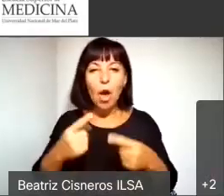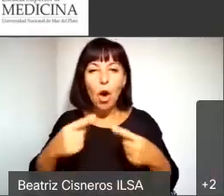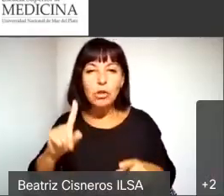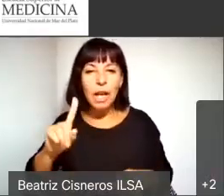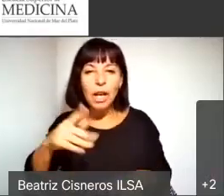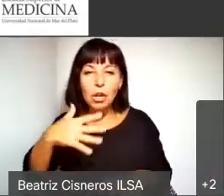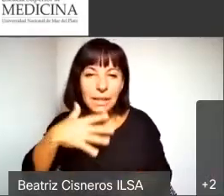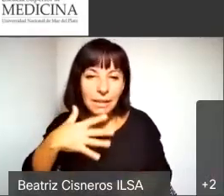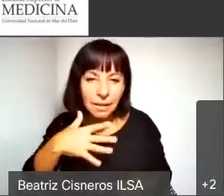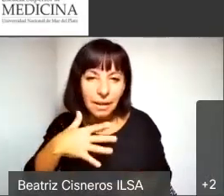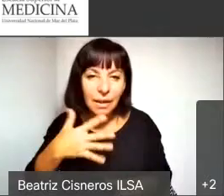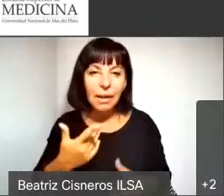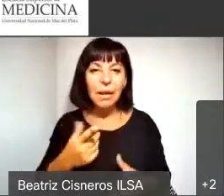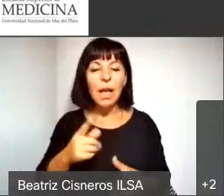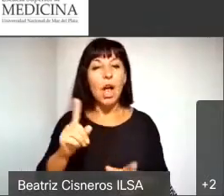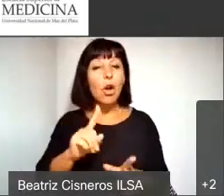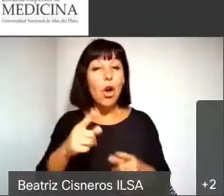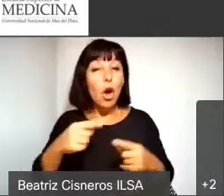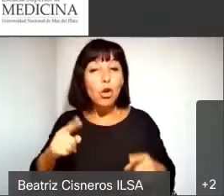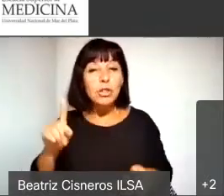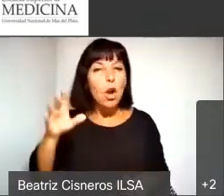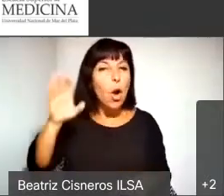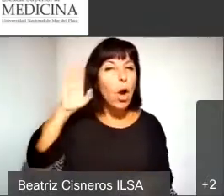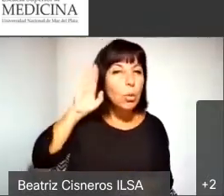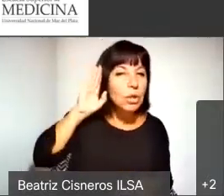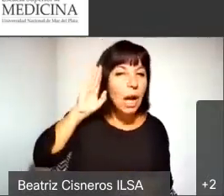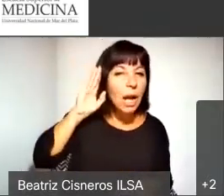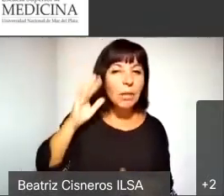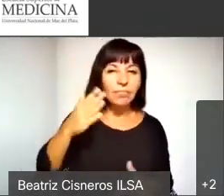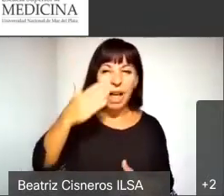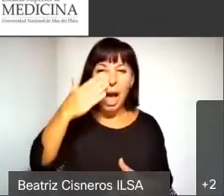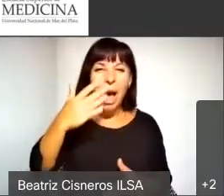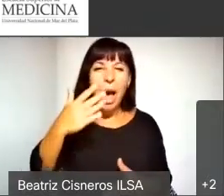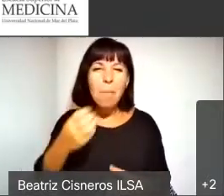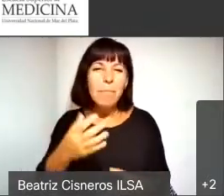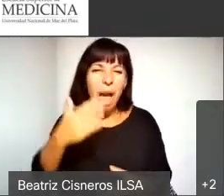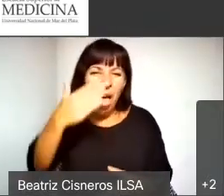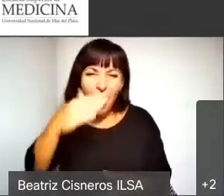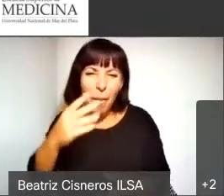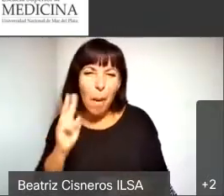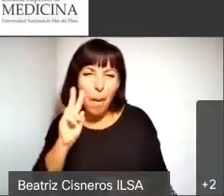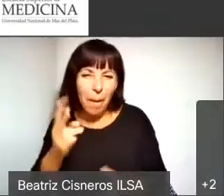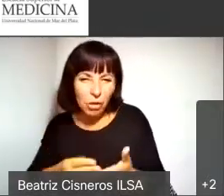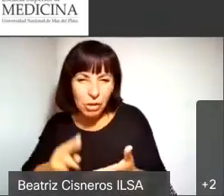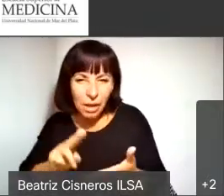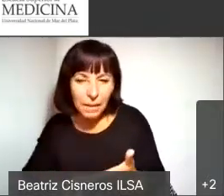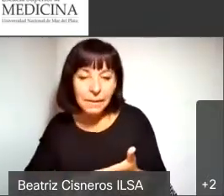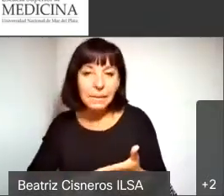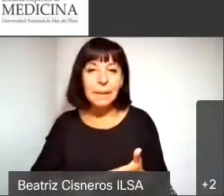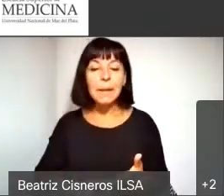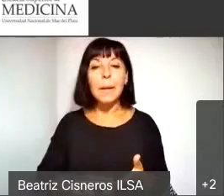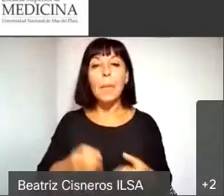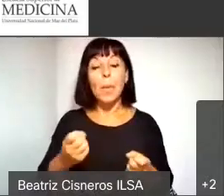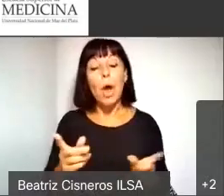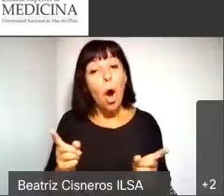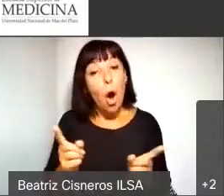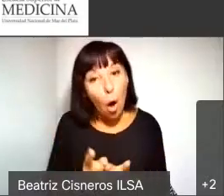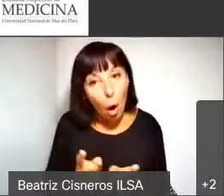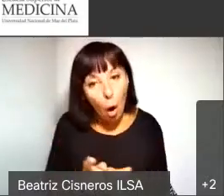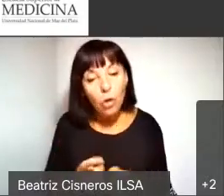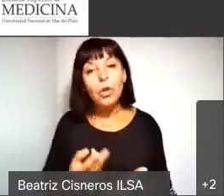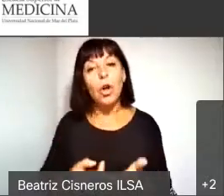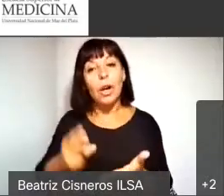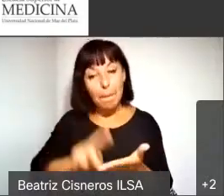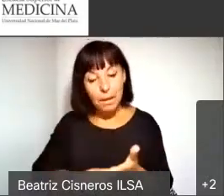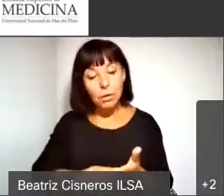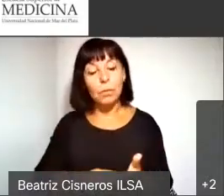con cosas que no se hayan escuchado, porque después van a poder volver a acceder a esta reunión, a este material. Pero bueno, ya que es algo corto, no hay problema en volver a